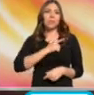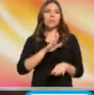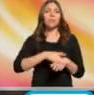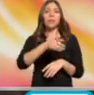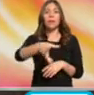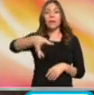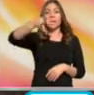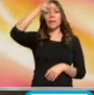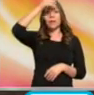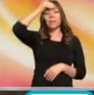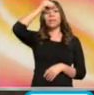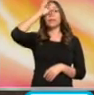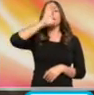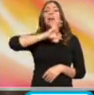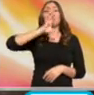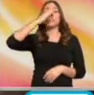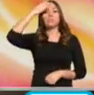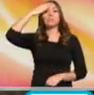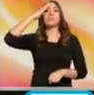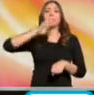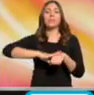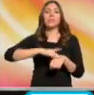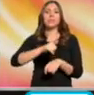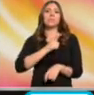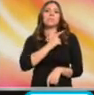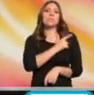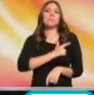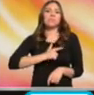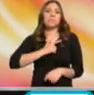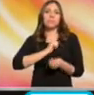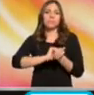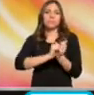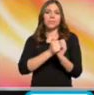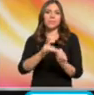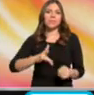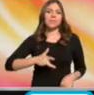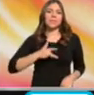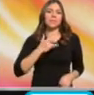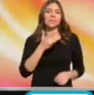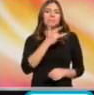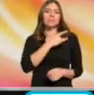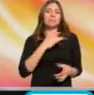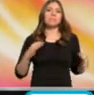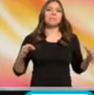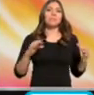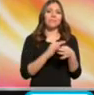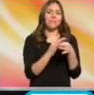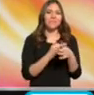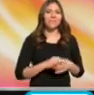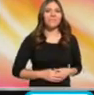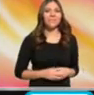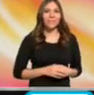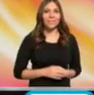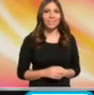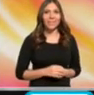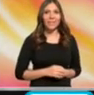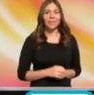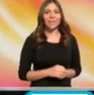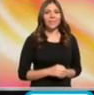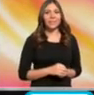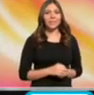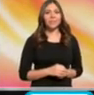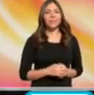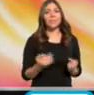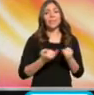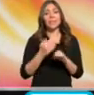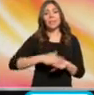mágico empiezas a... ¿Sabes qué? Hay una canción para todo, definitivamente. llega. Claro. Sí, sí. Es que te llega. Y más a las Así